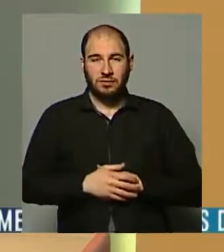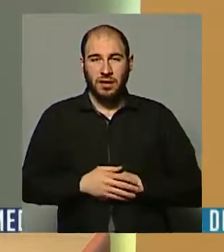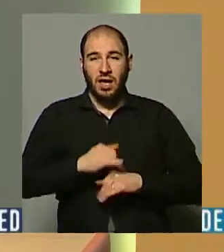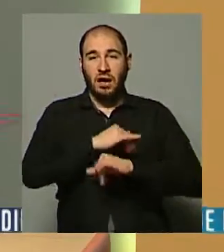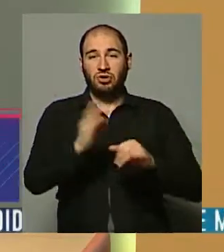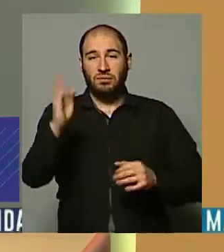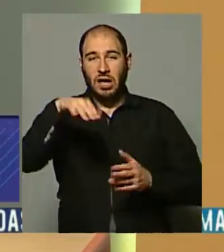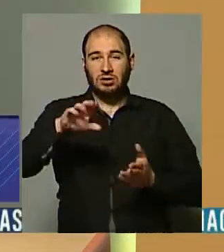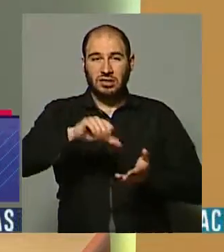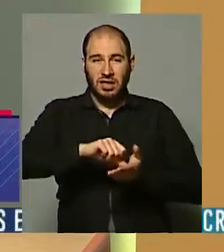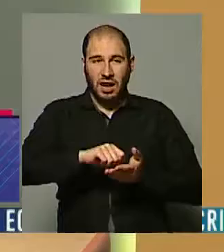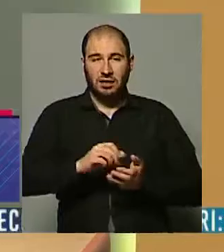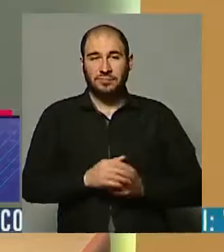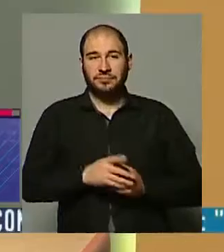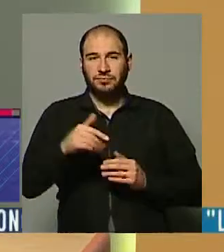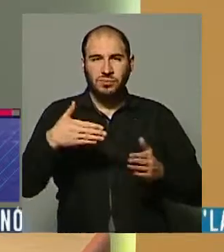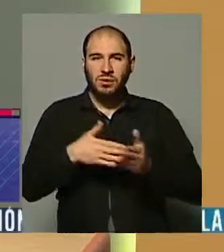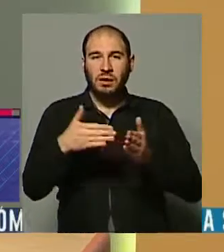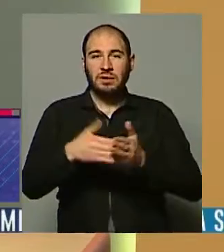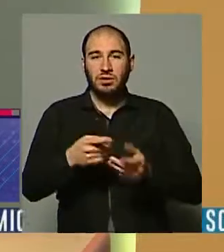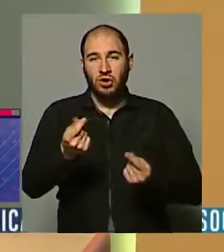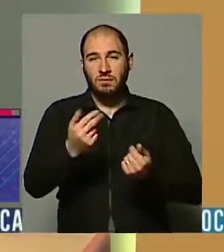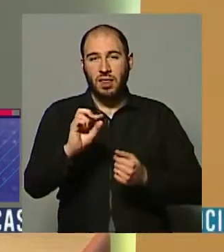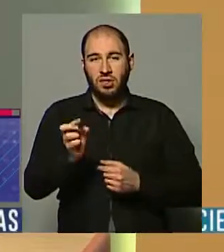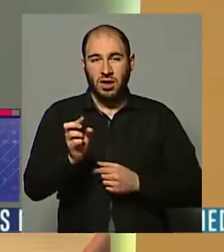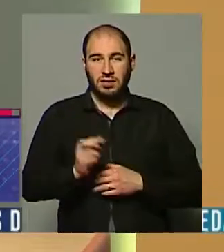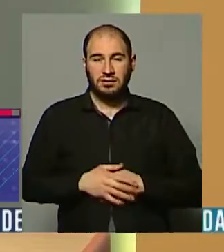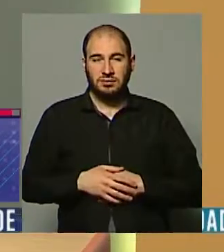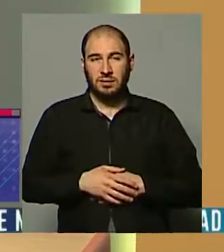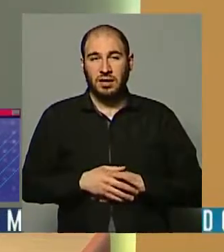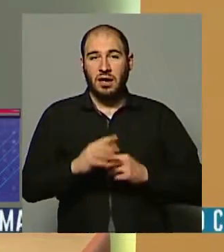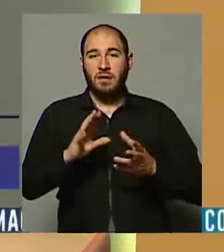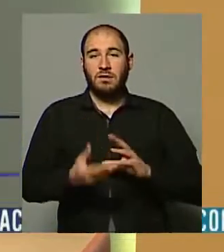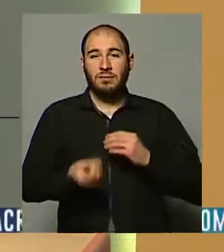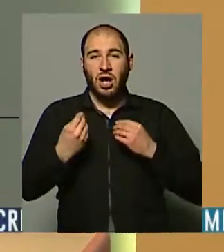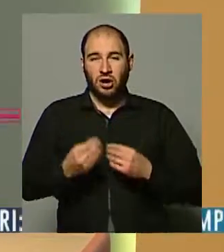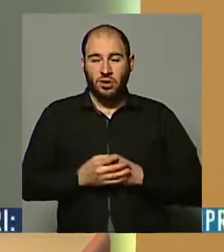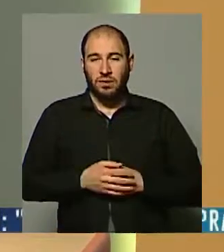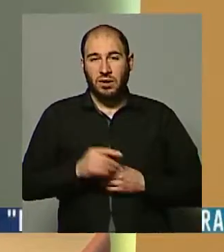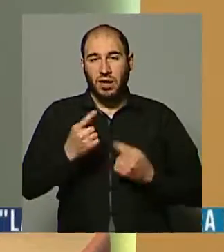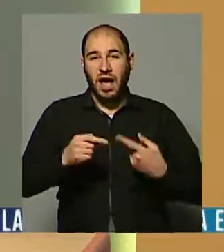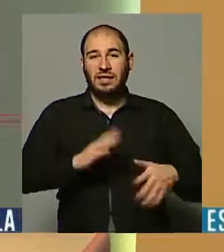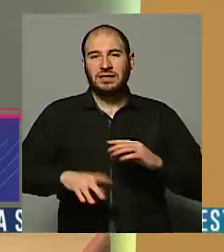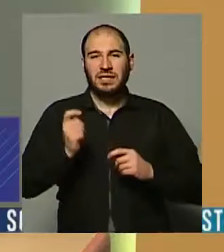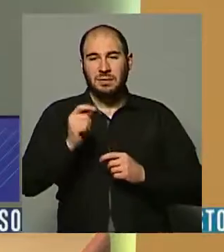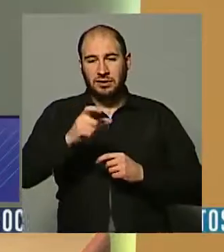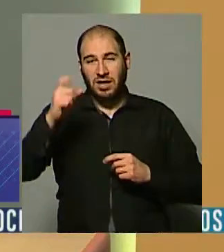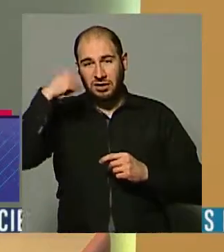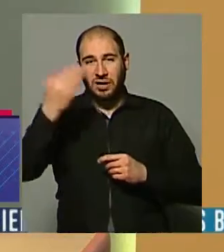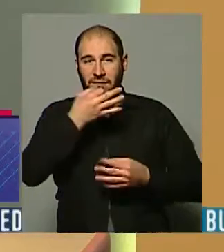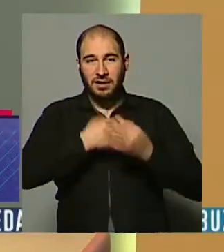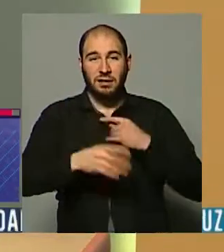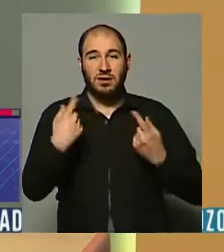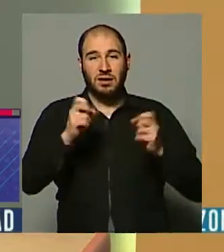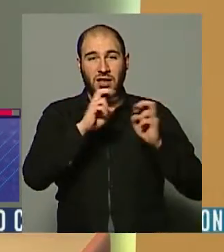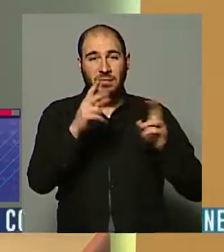comunicado del Banco Central con ciertas limitaciones a la compra de dólares, por ejemplo, y cómo también deben actuar los exportadores. Pero para